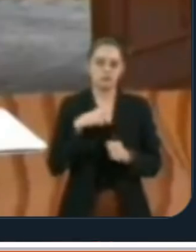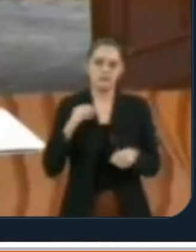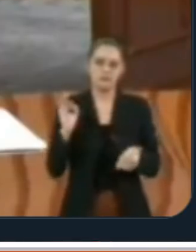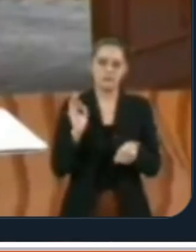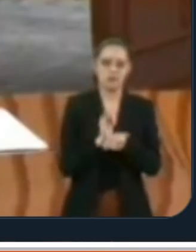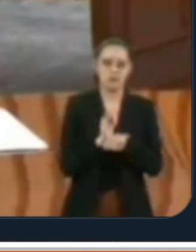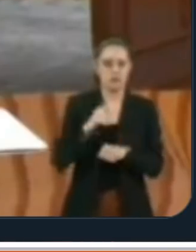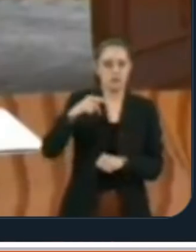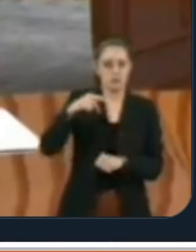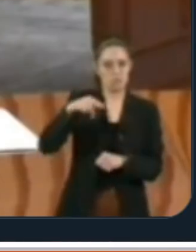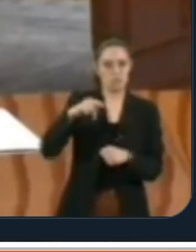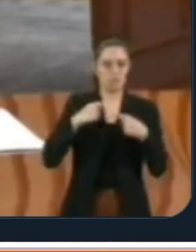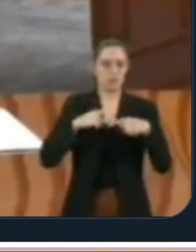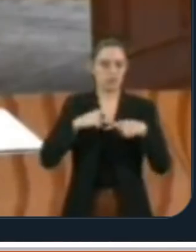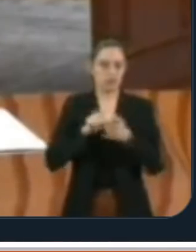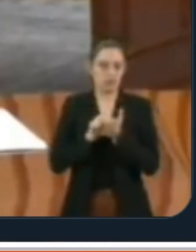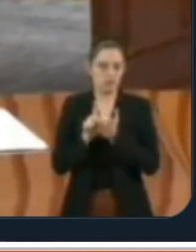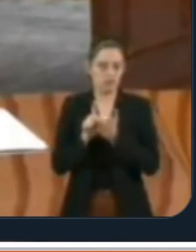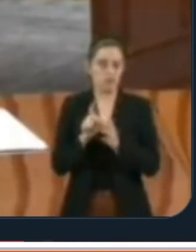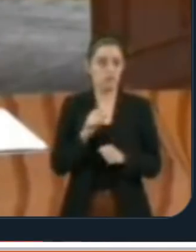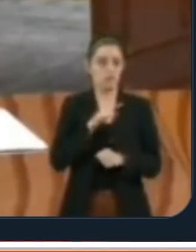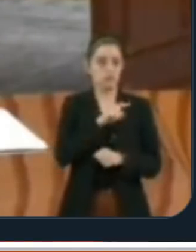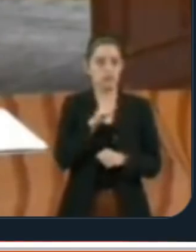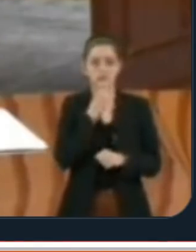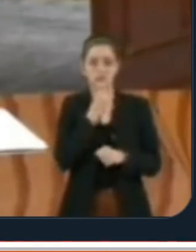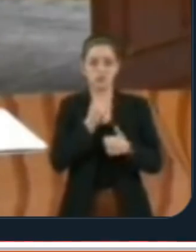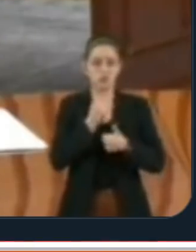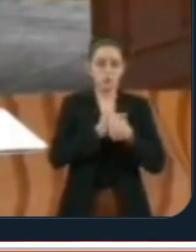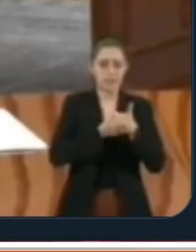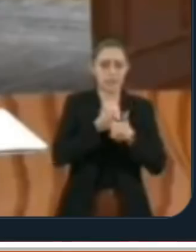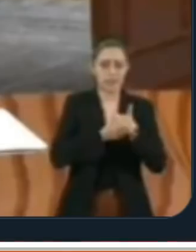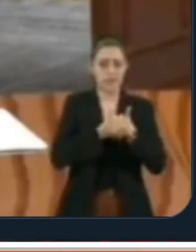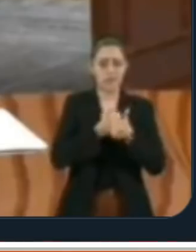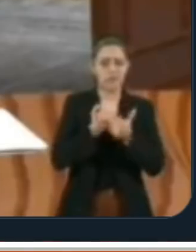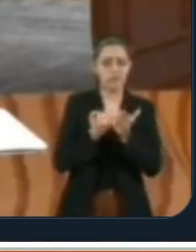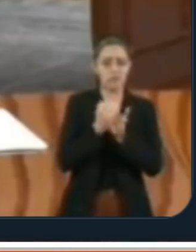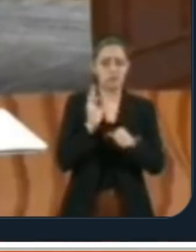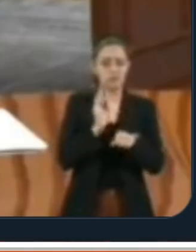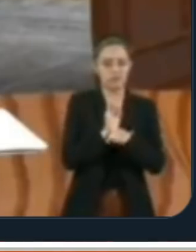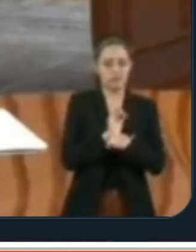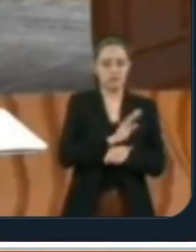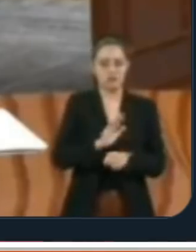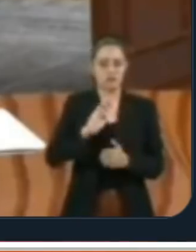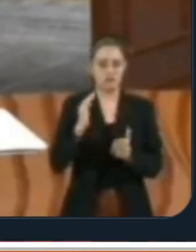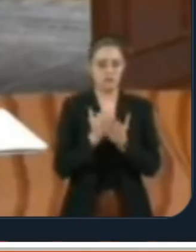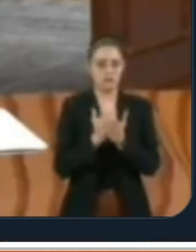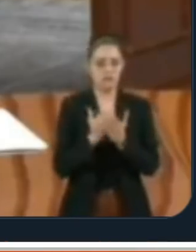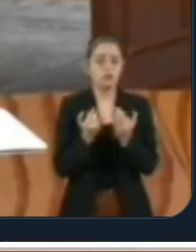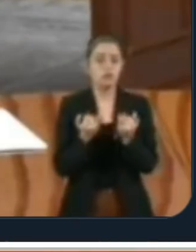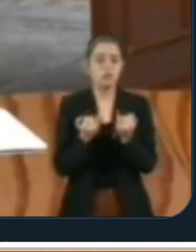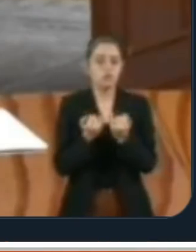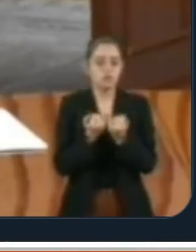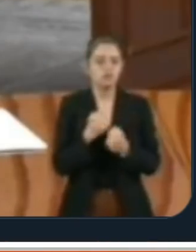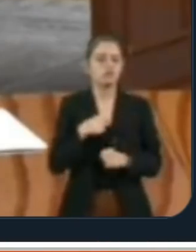a la arbitrariedad e invasión de competencias. Hemos contrapuesto el justo